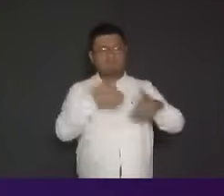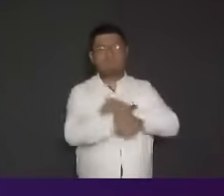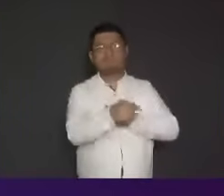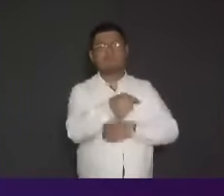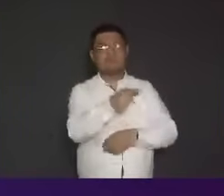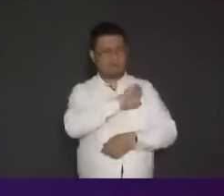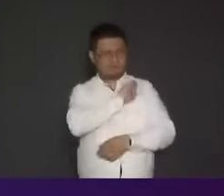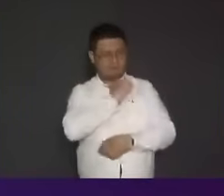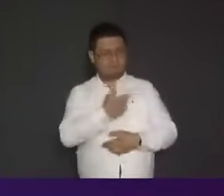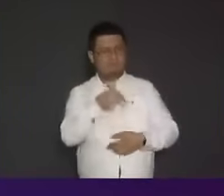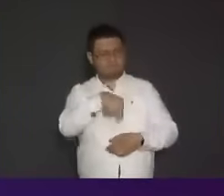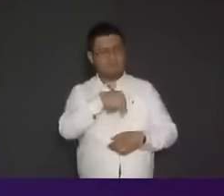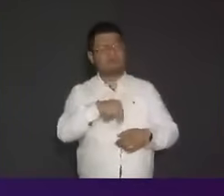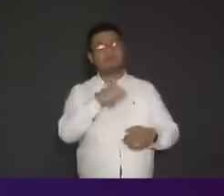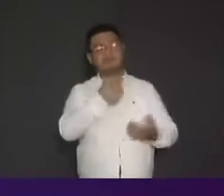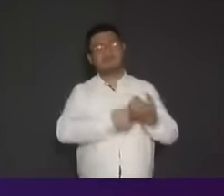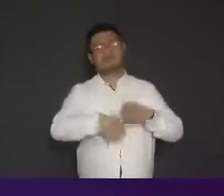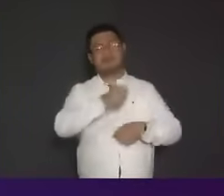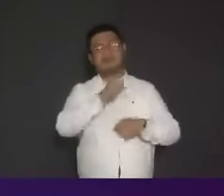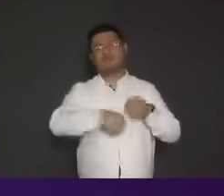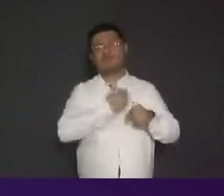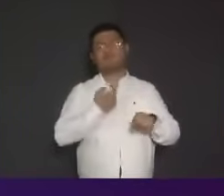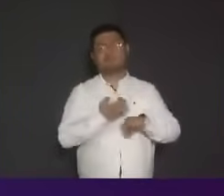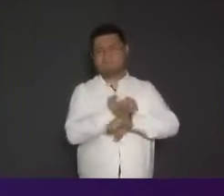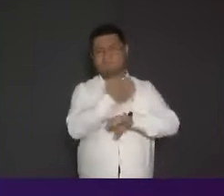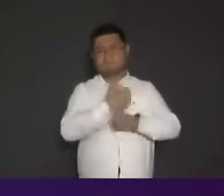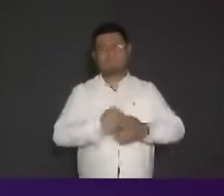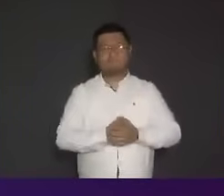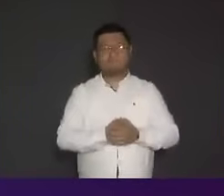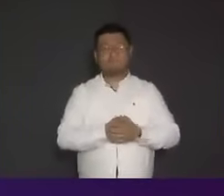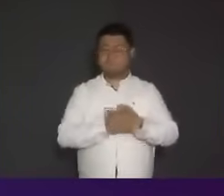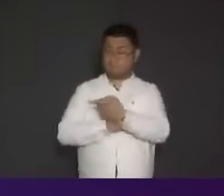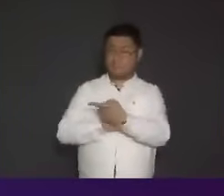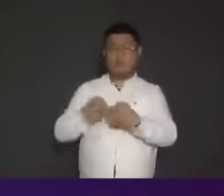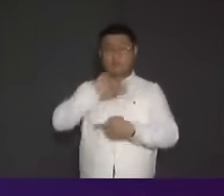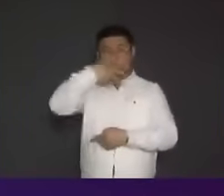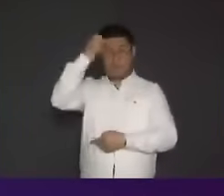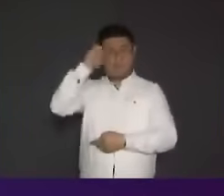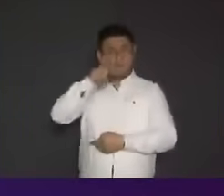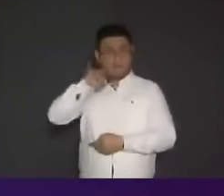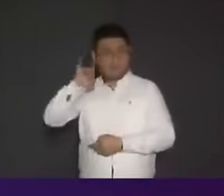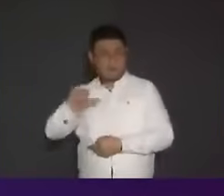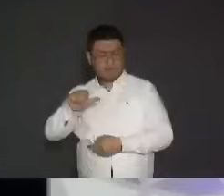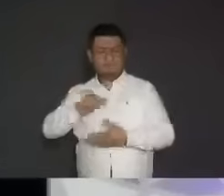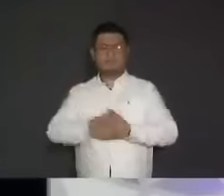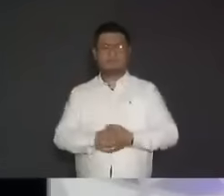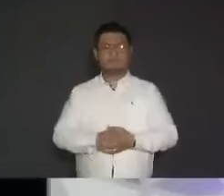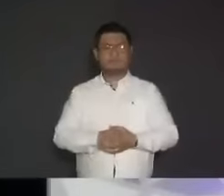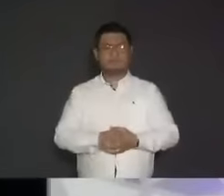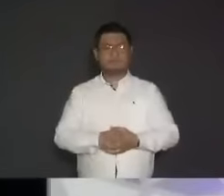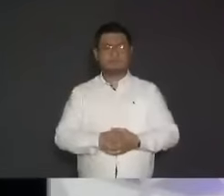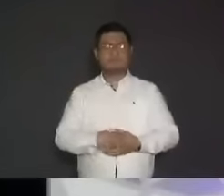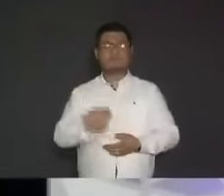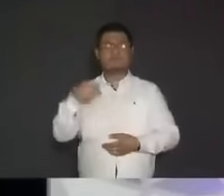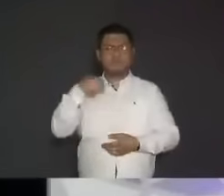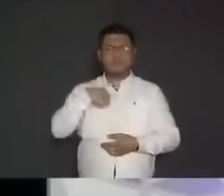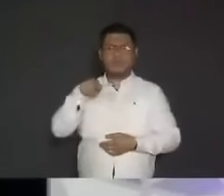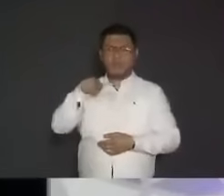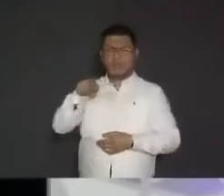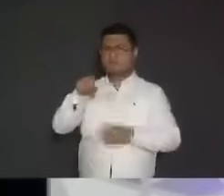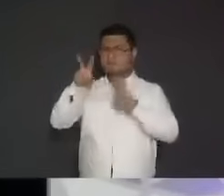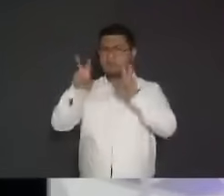comenzaremos con la candidata Vida Gómez Herrera. Adelante, candidata. Vamos por la detección oportuna y el tratamiento de